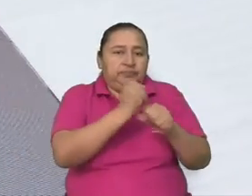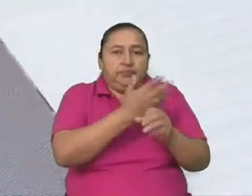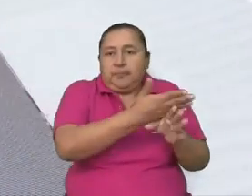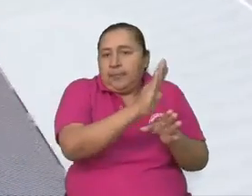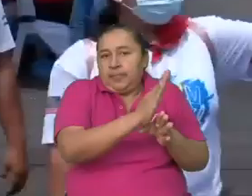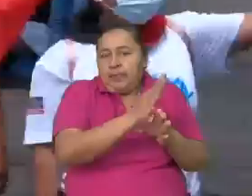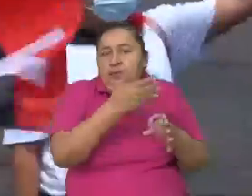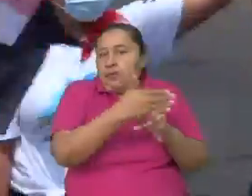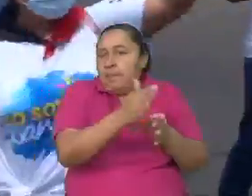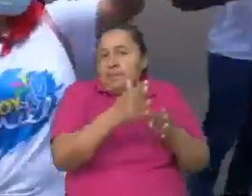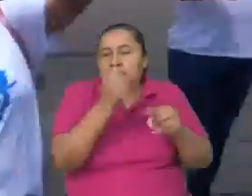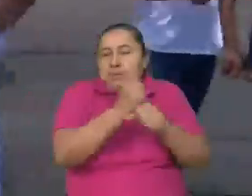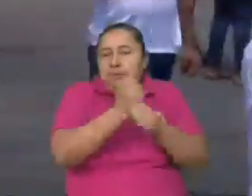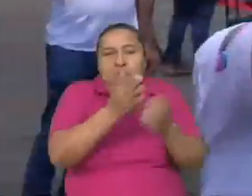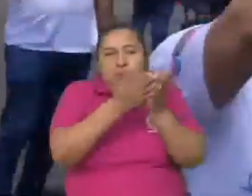al barco.